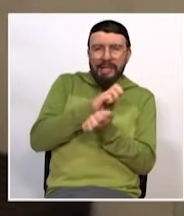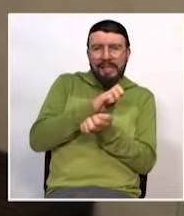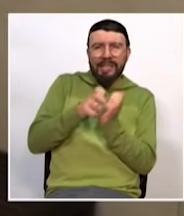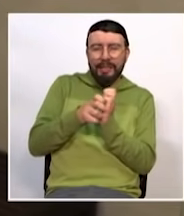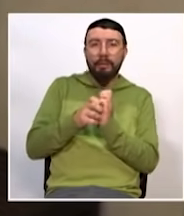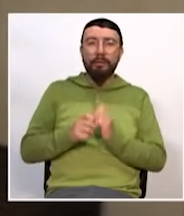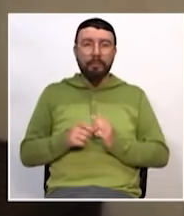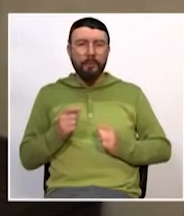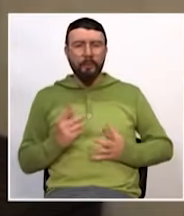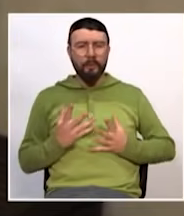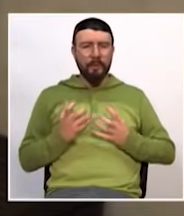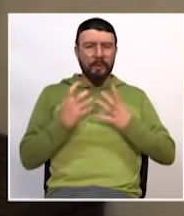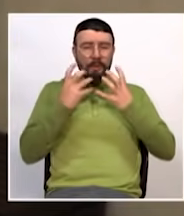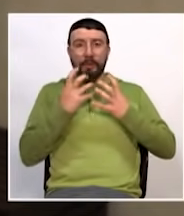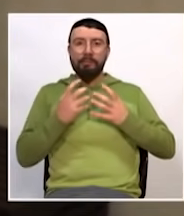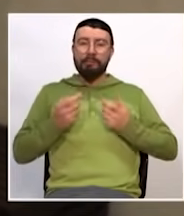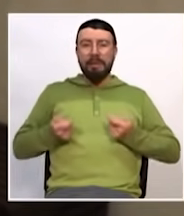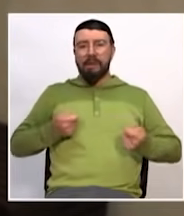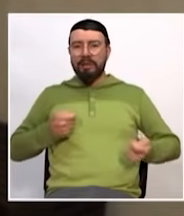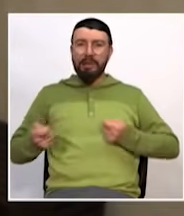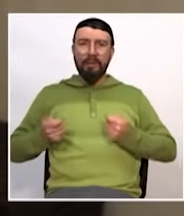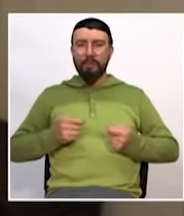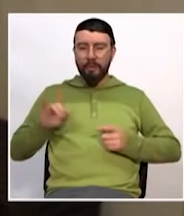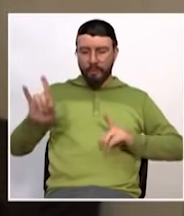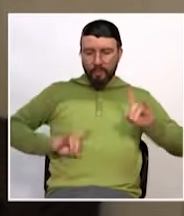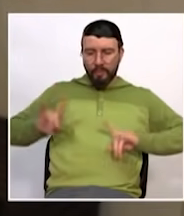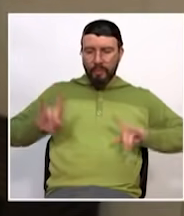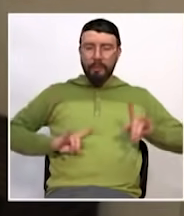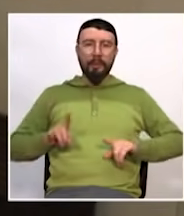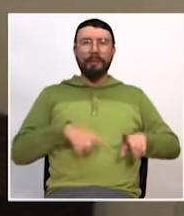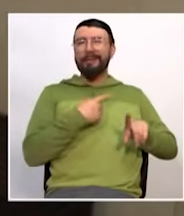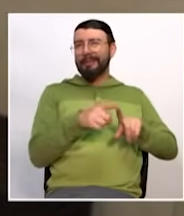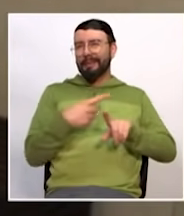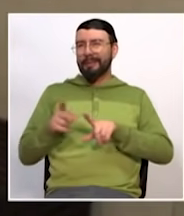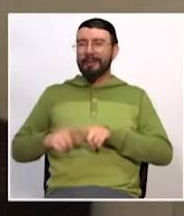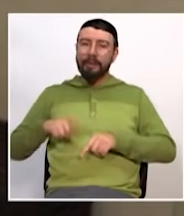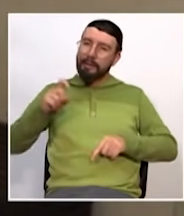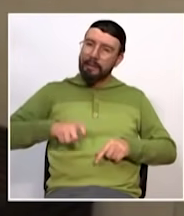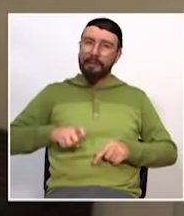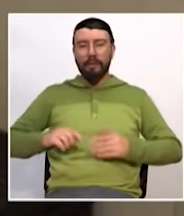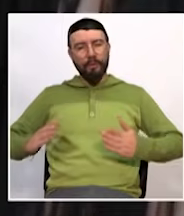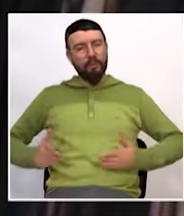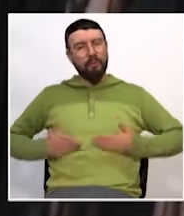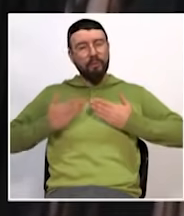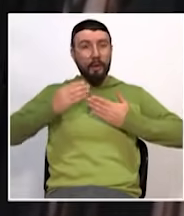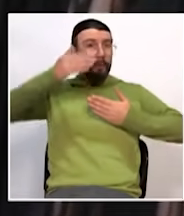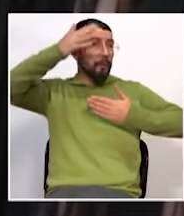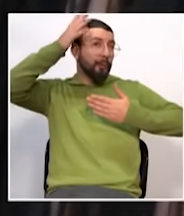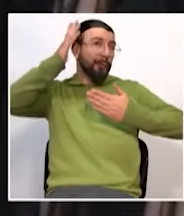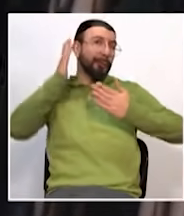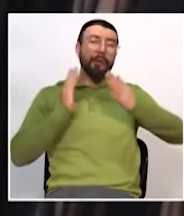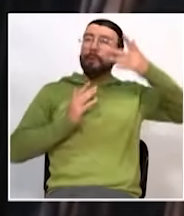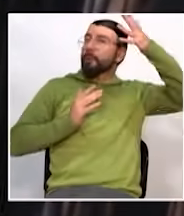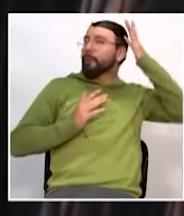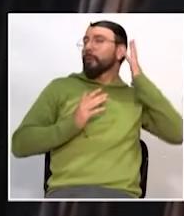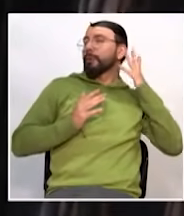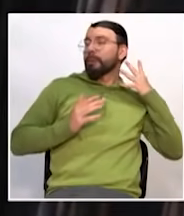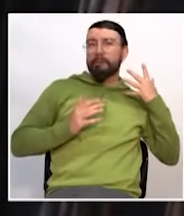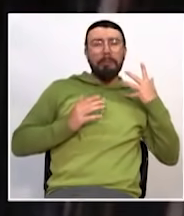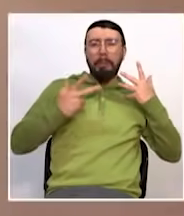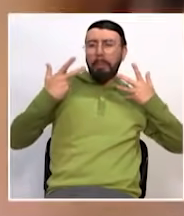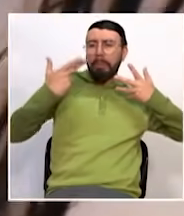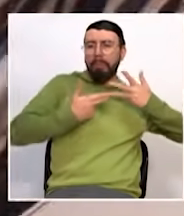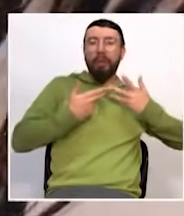alterar la absorción de ciertos oligoelementos y aminoácidos esenciales para el crecimiento del cabello también puede provocar el